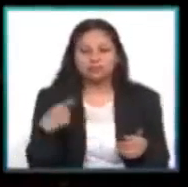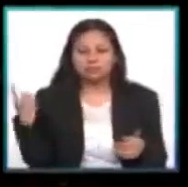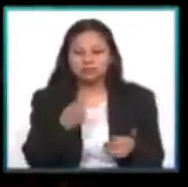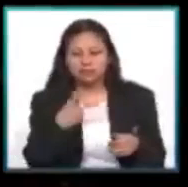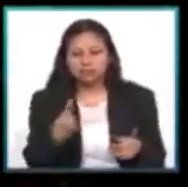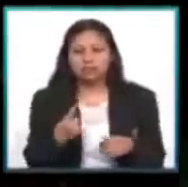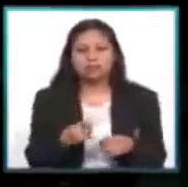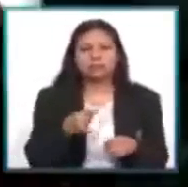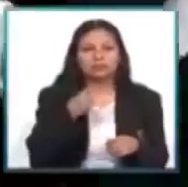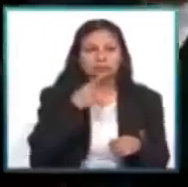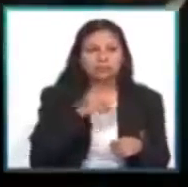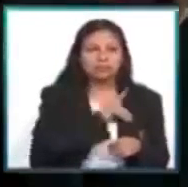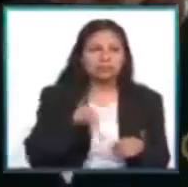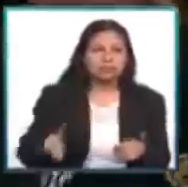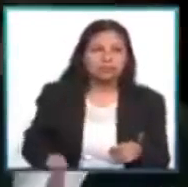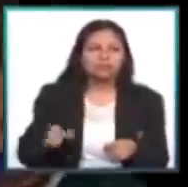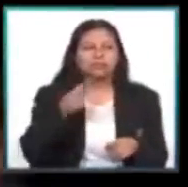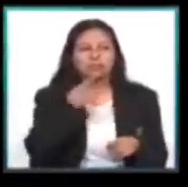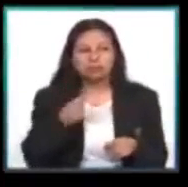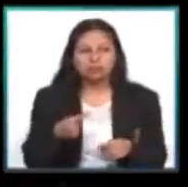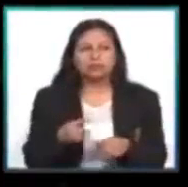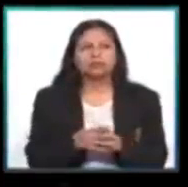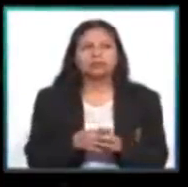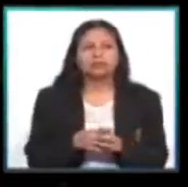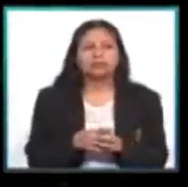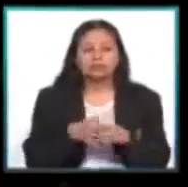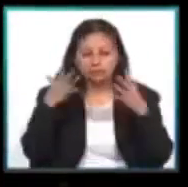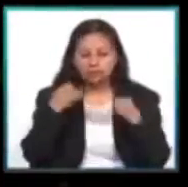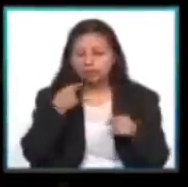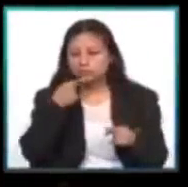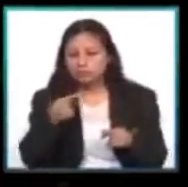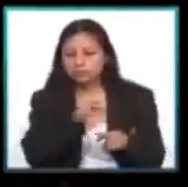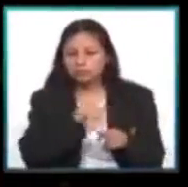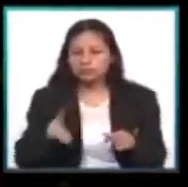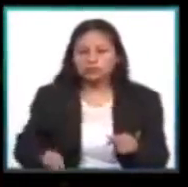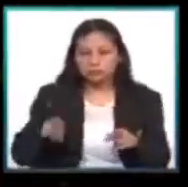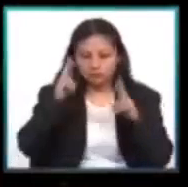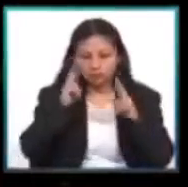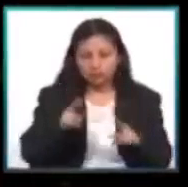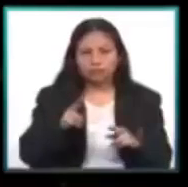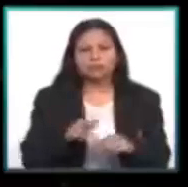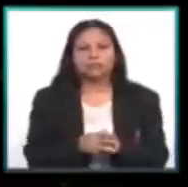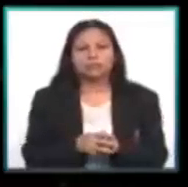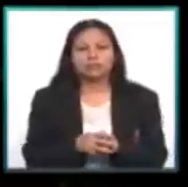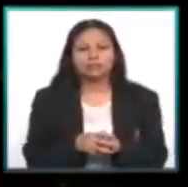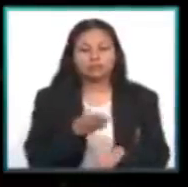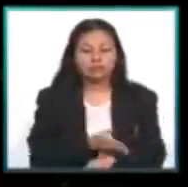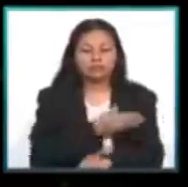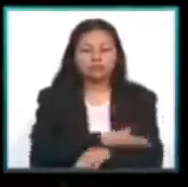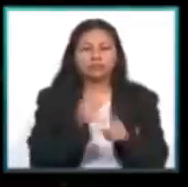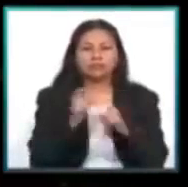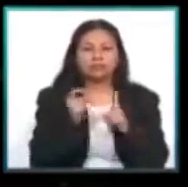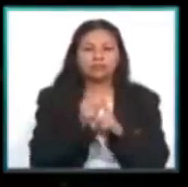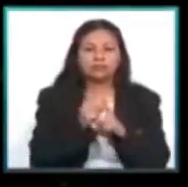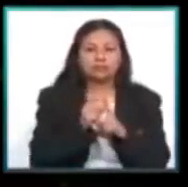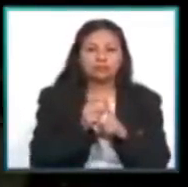pleno, señores diputados y diputadas. Decía el diputado que con todo respeto menciono, que me antecedió en la palabra,